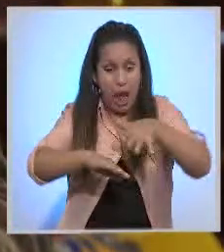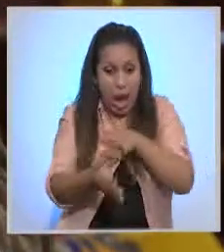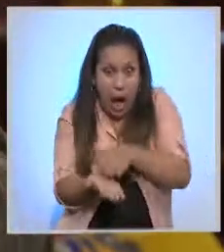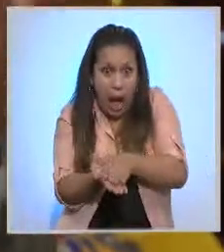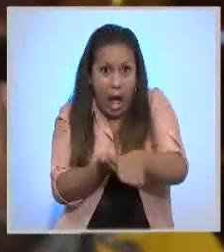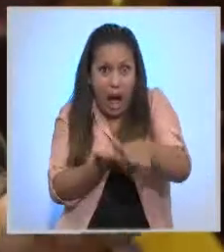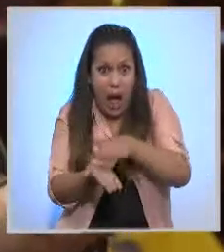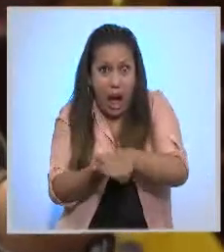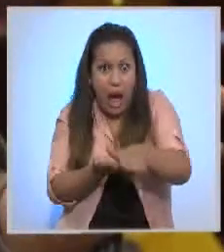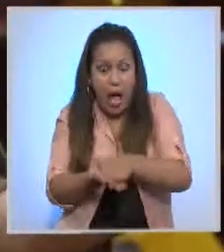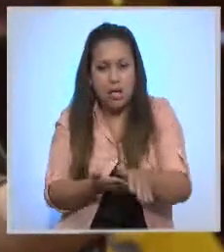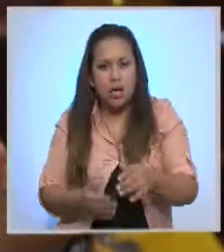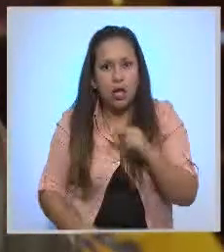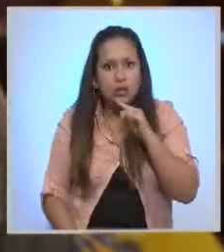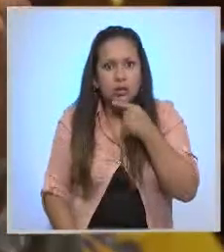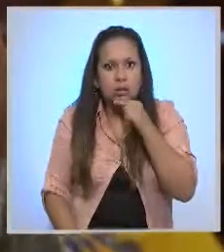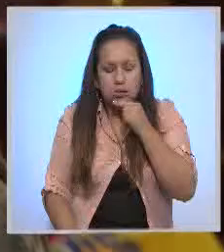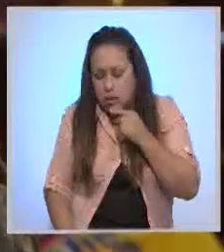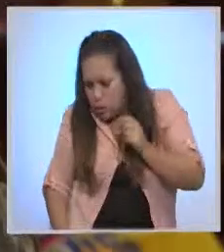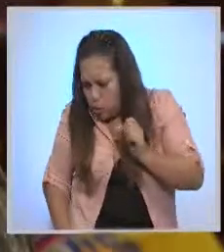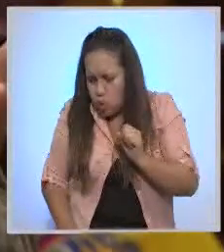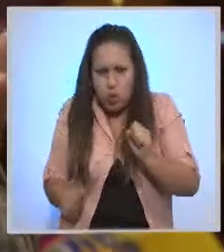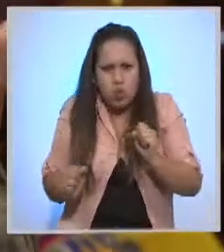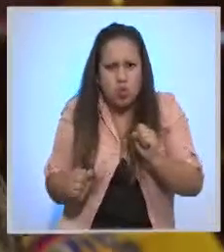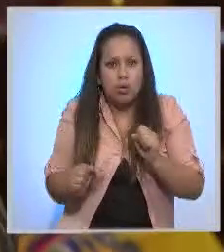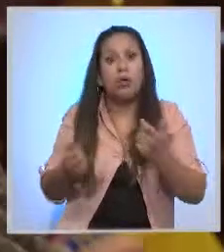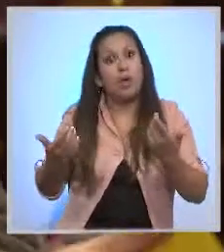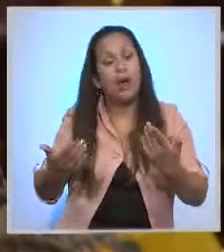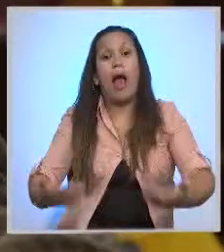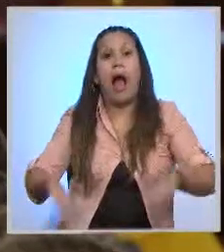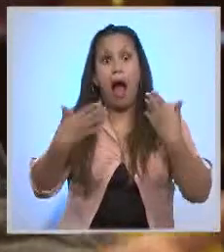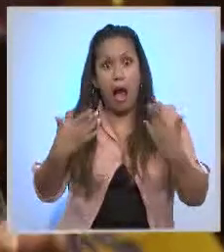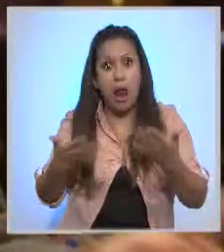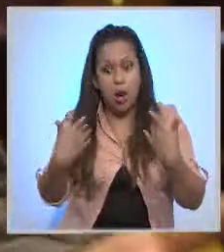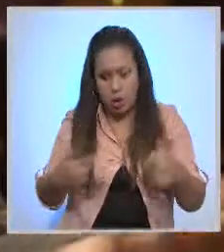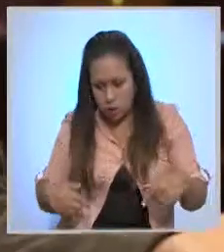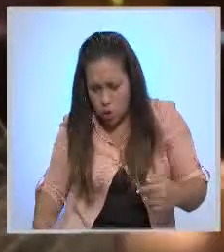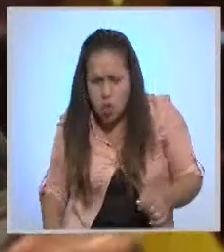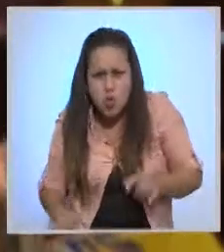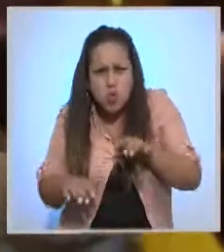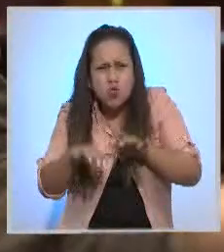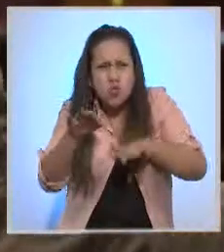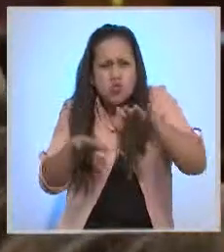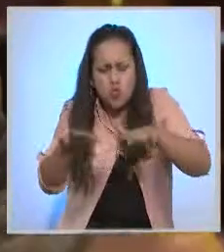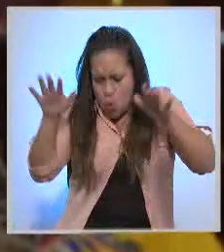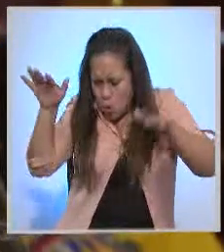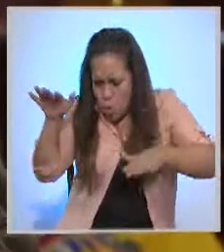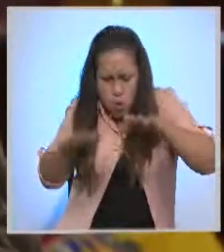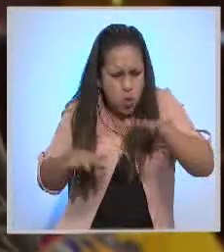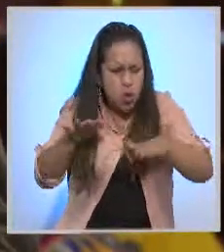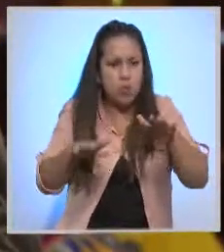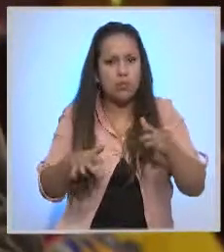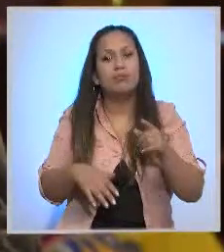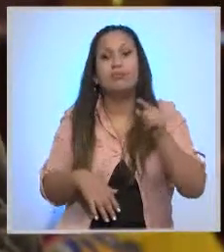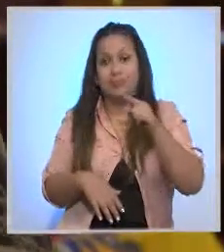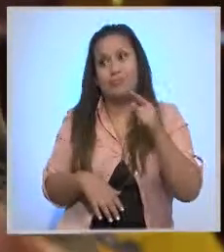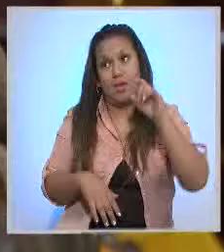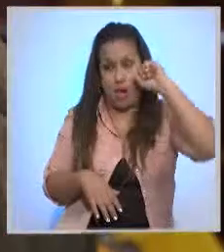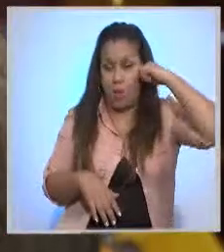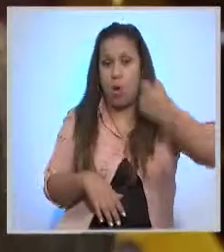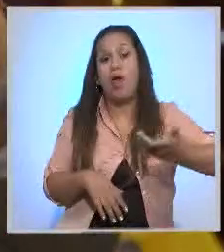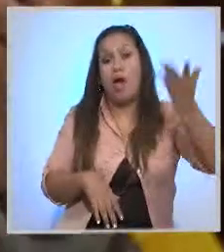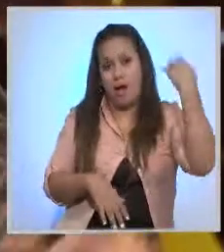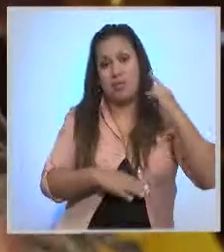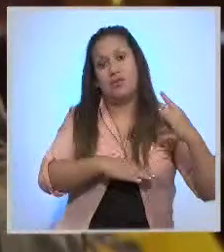calor obviamente también nos da bastante su vocación por porque esa es la y fue un aeropuerto entonces que la gente